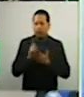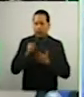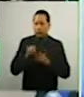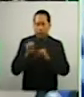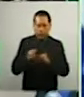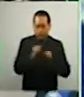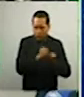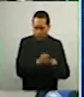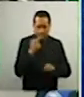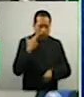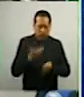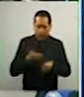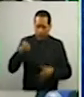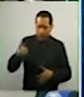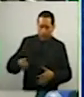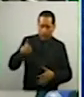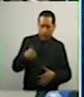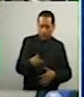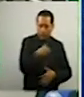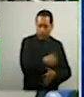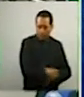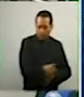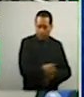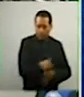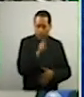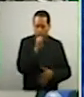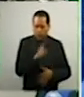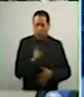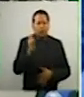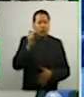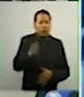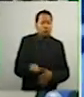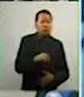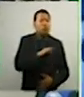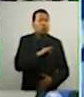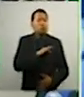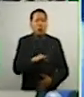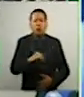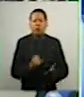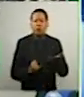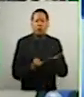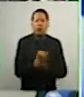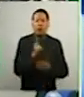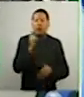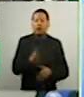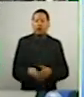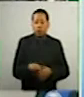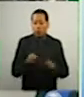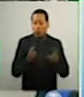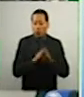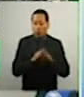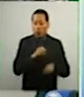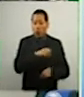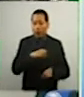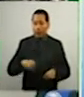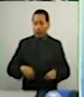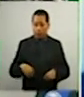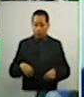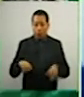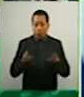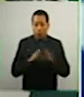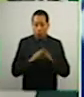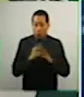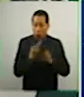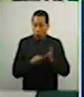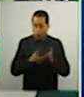hay una cosa que es importante señalar. Hay un artículo transitorio que establece que esa reforma no entrará en vigor